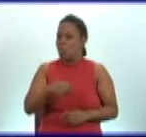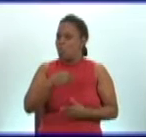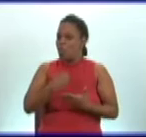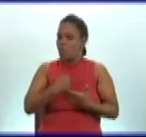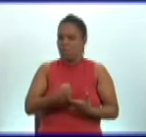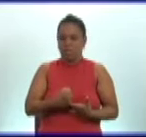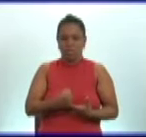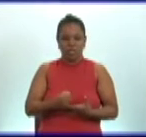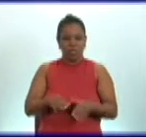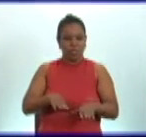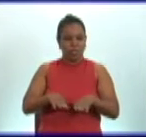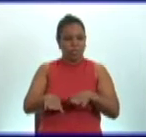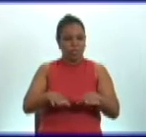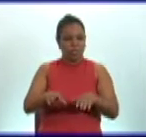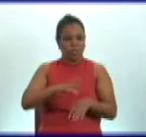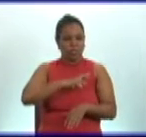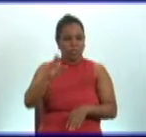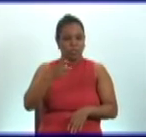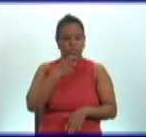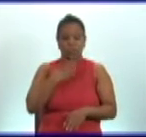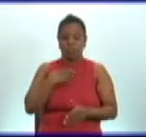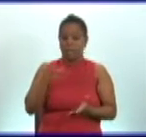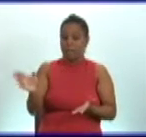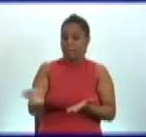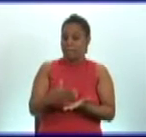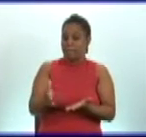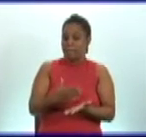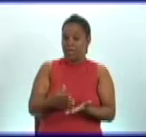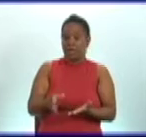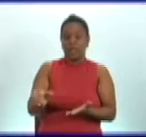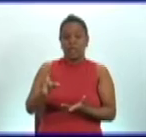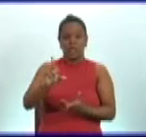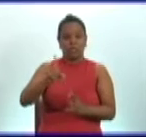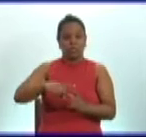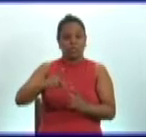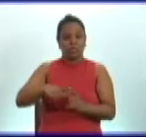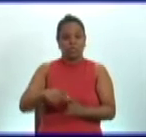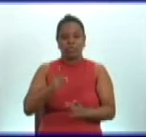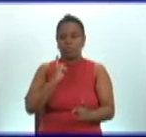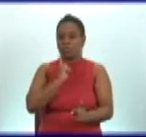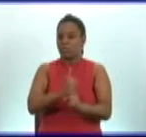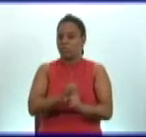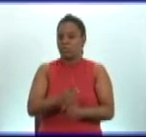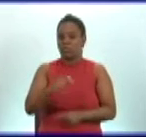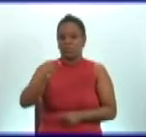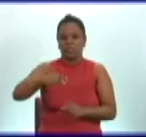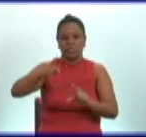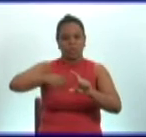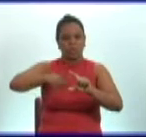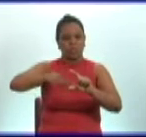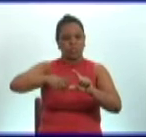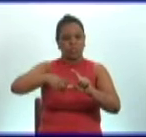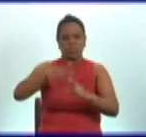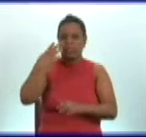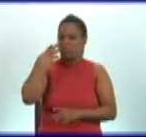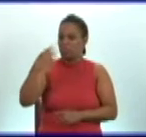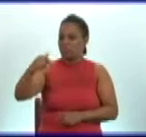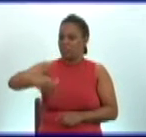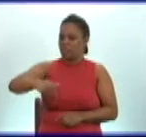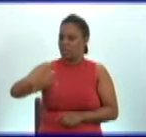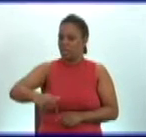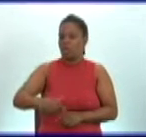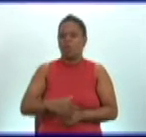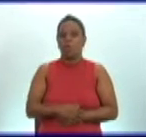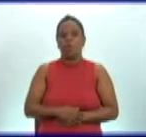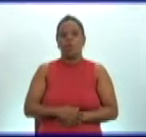siempre, insistimos también en las páginas del libro de texto donde usted puede encontrar este contenido. Importante que en este preciso